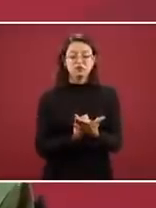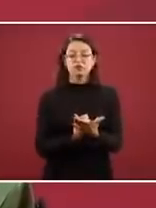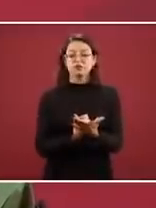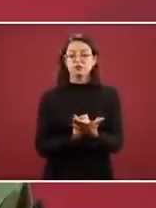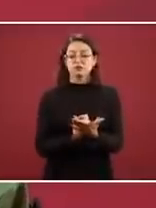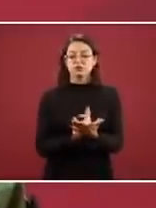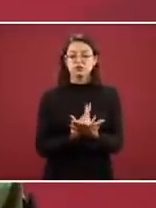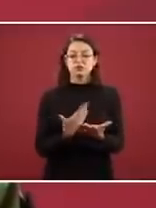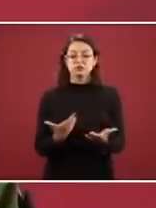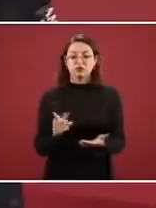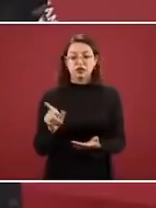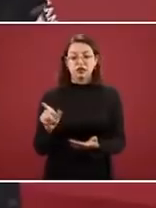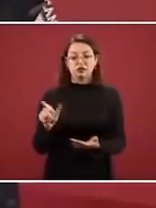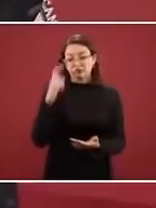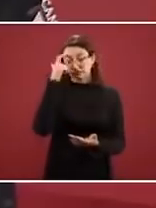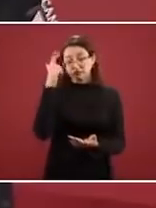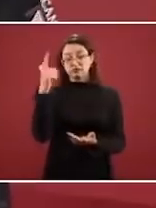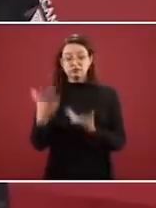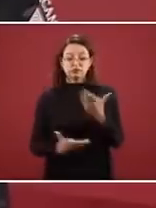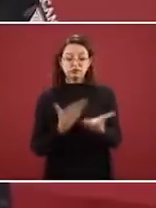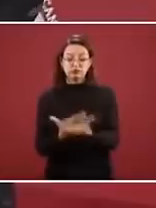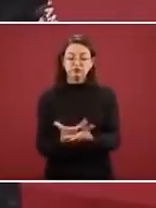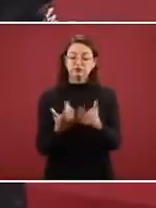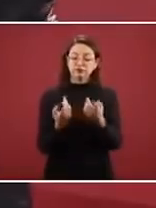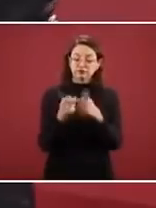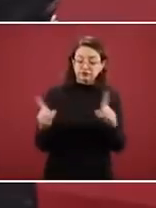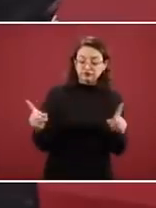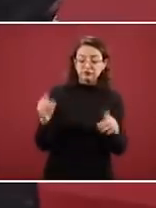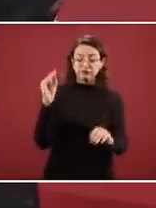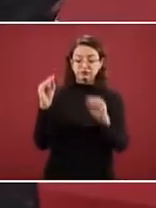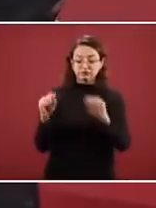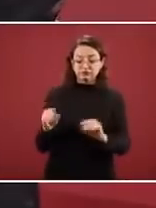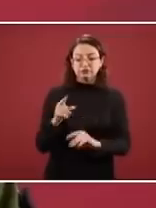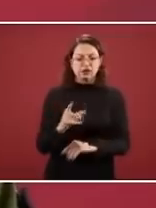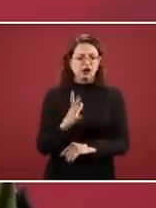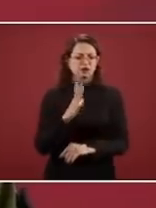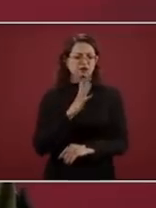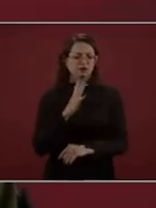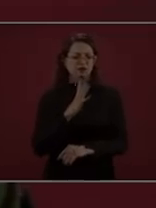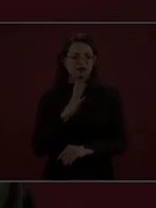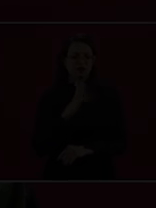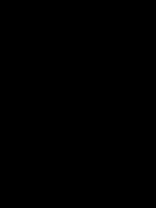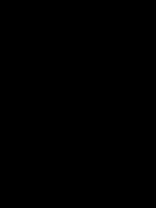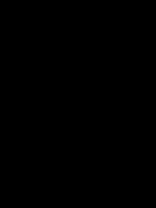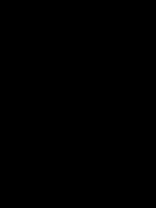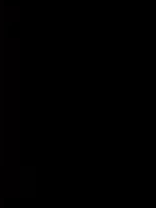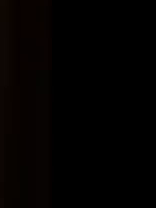que a lo mejor en su momento él desarrolló, por ahí los tenemos en la